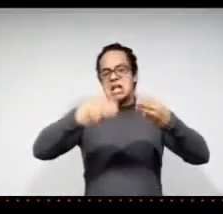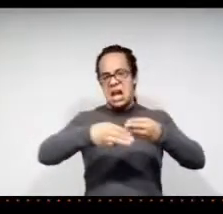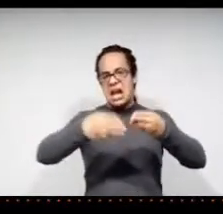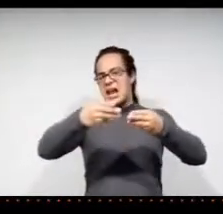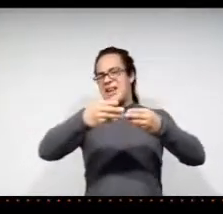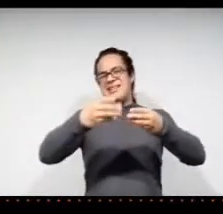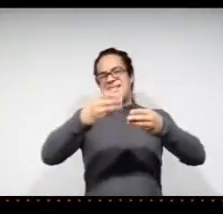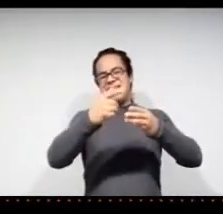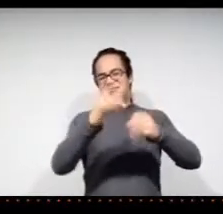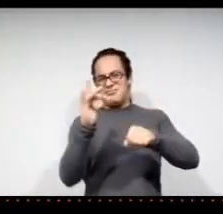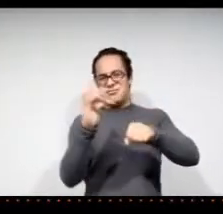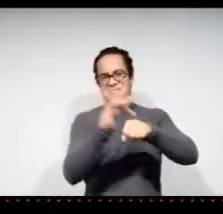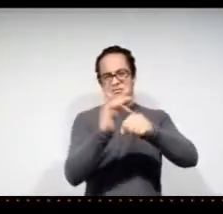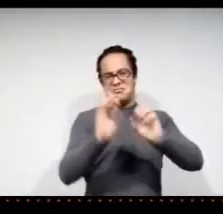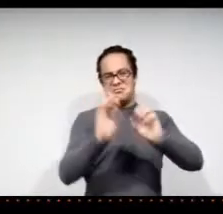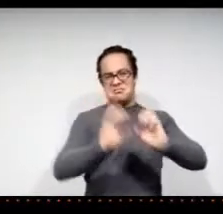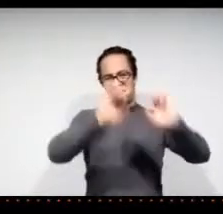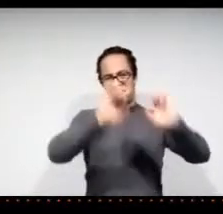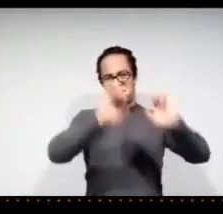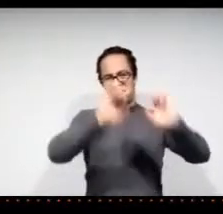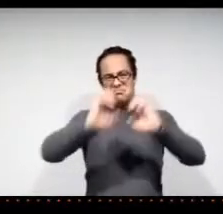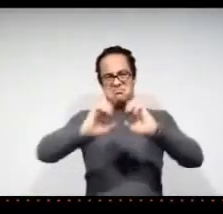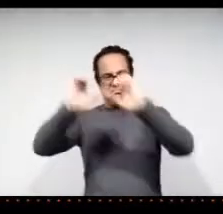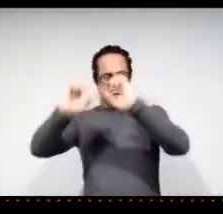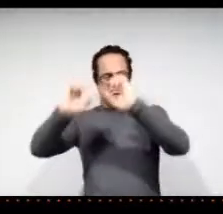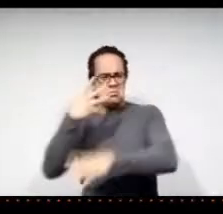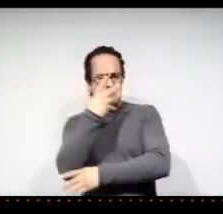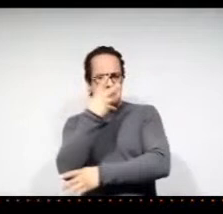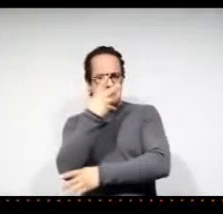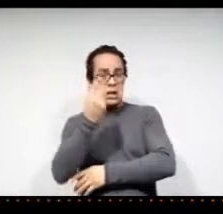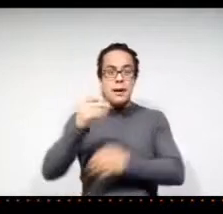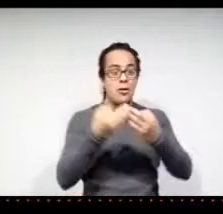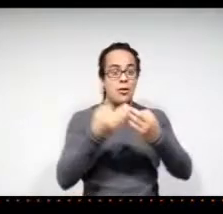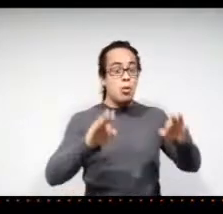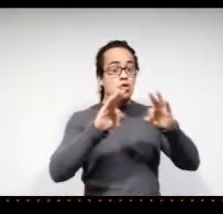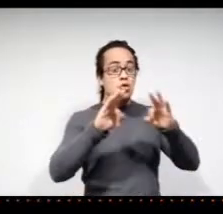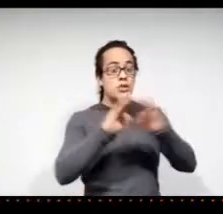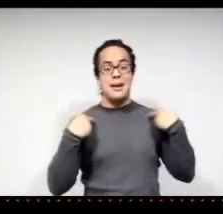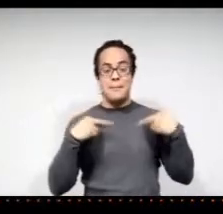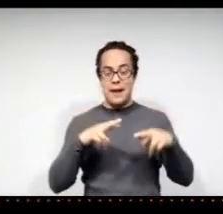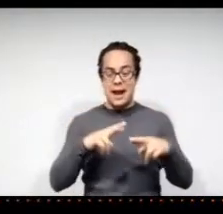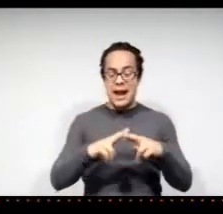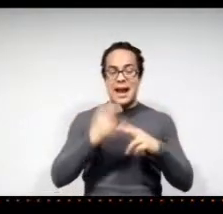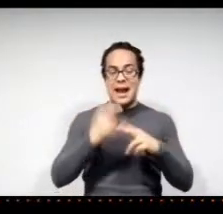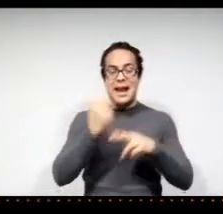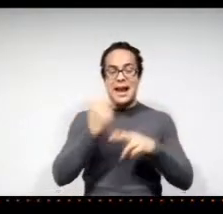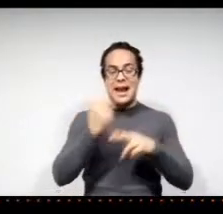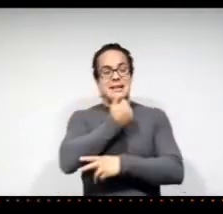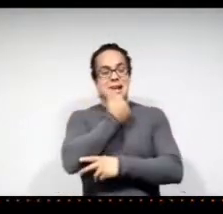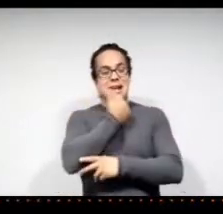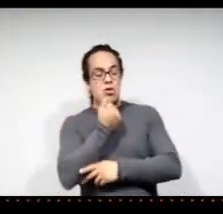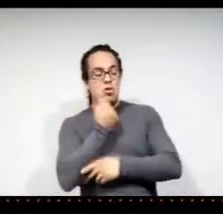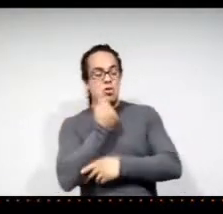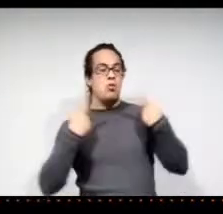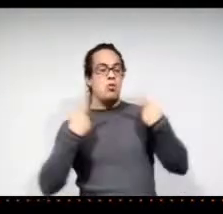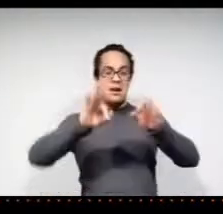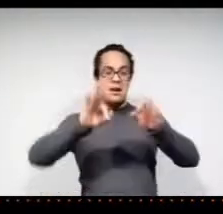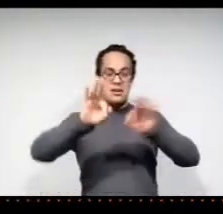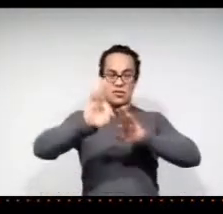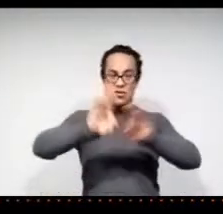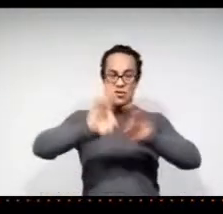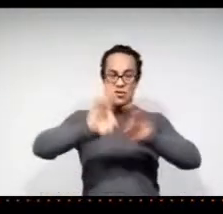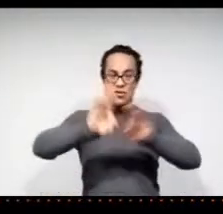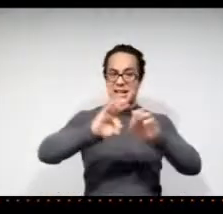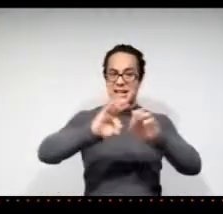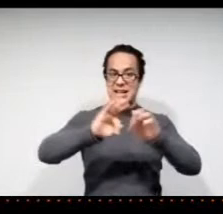que están ahí, pues están muy bonitos, ¿no? Pero lo más importante son los docentes, los estudiantes y los trabajadores. Regresar, pues, a